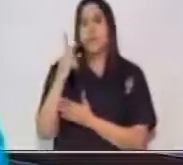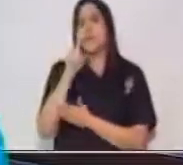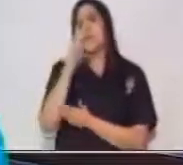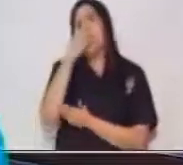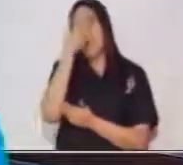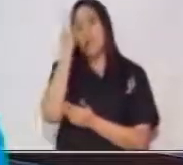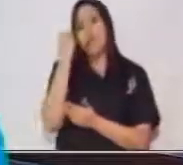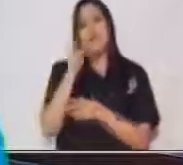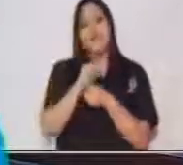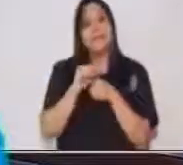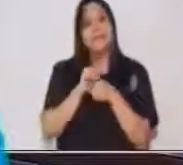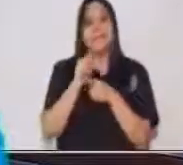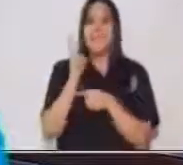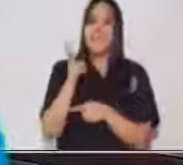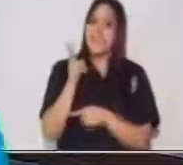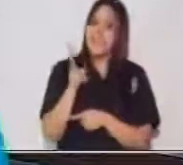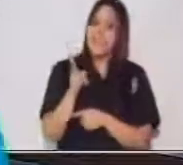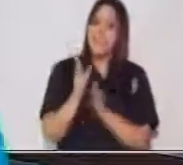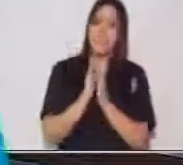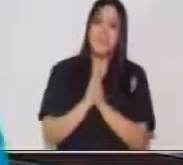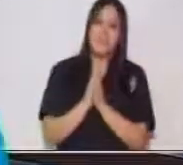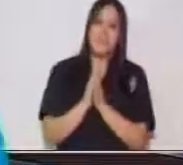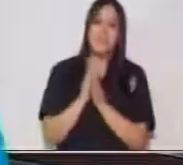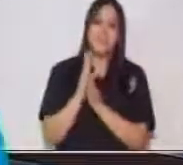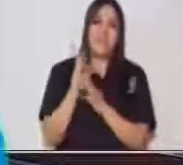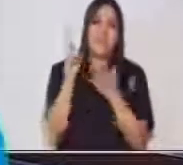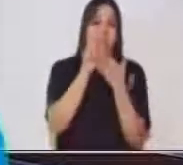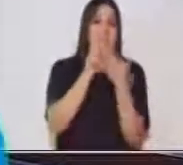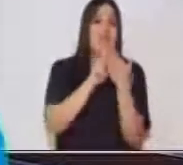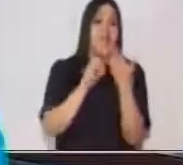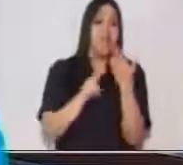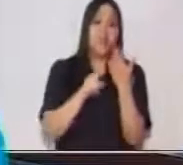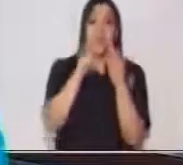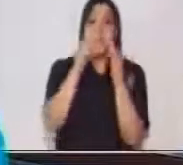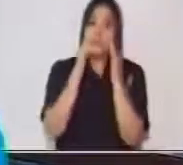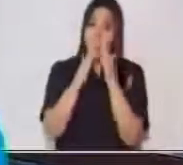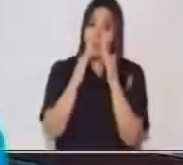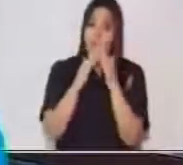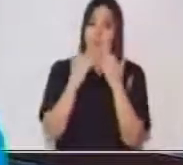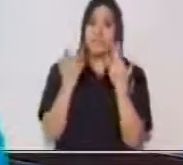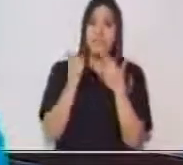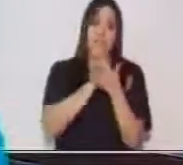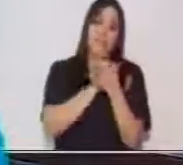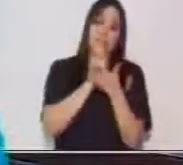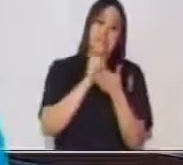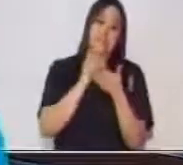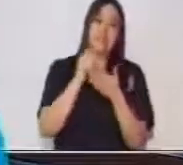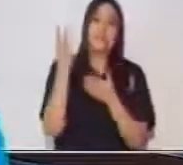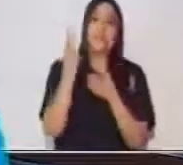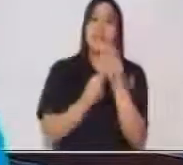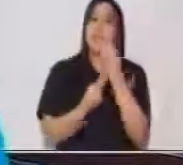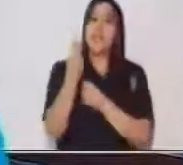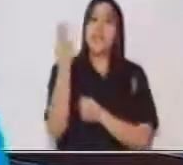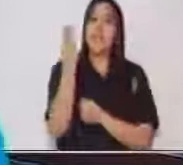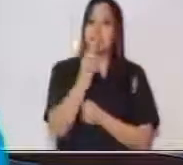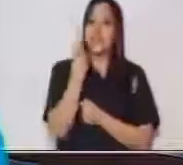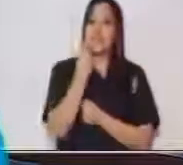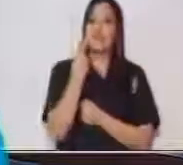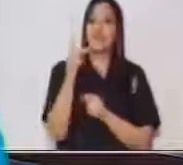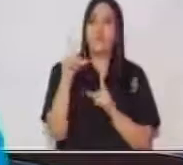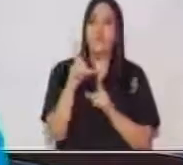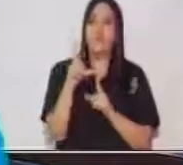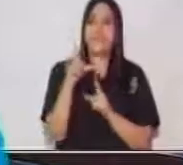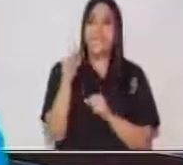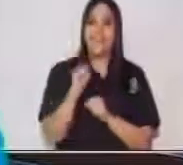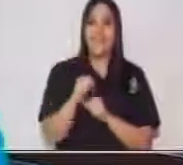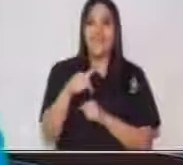olvides practicarlo. No olvides practicar lectura también en casa y la escritura de los dos tipos de letra.